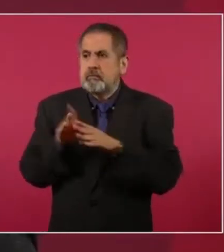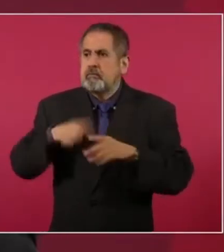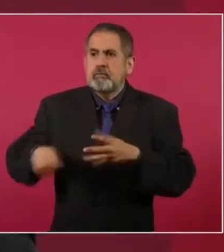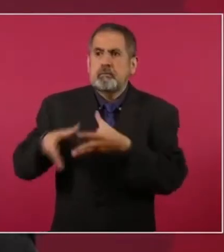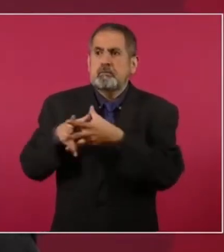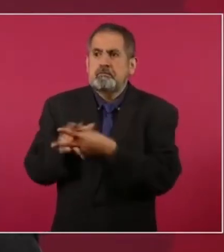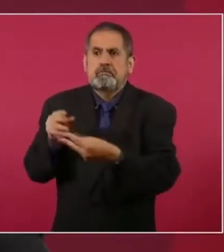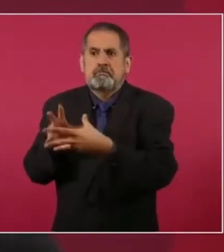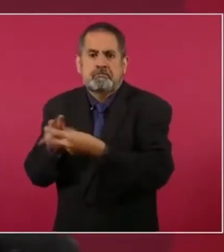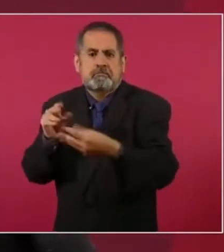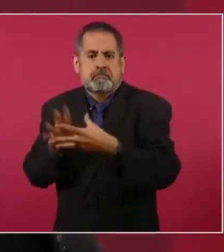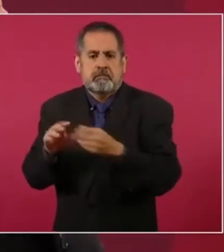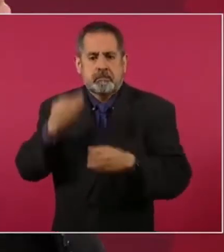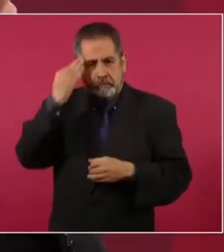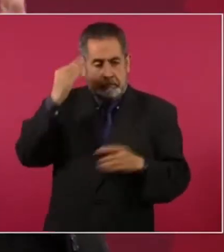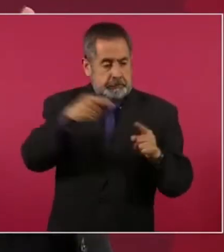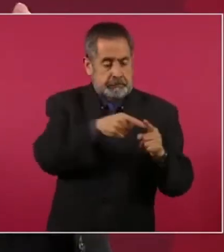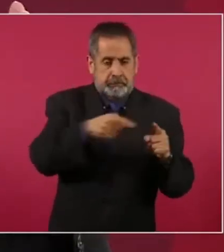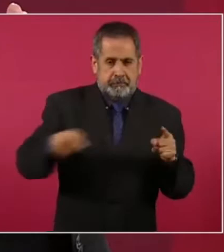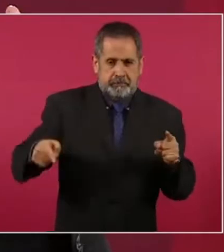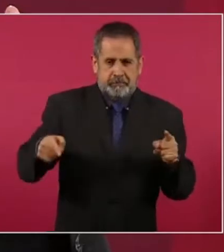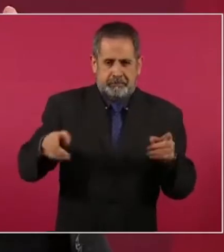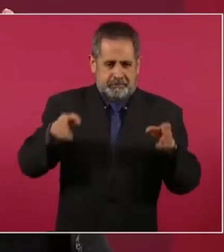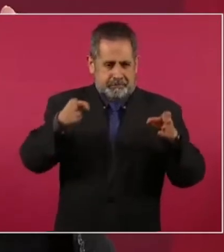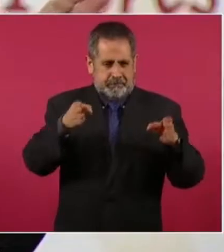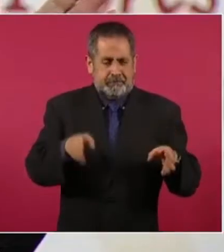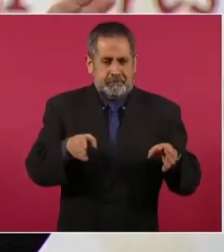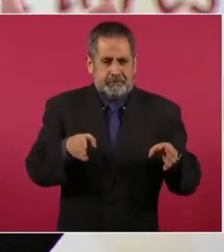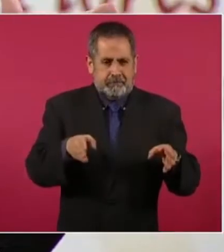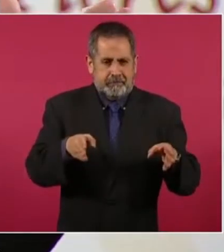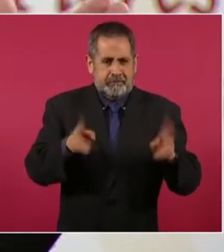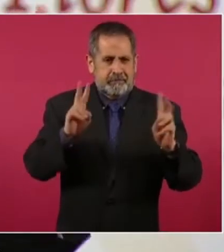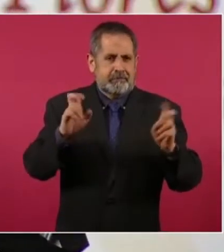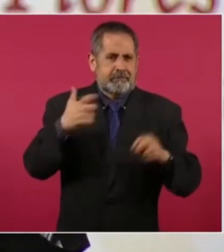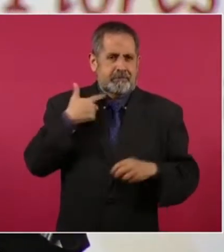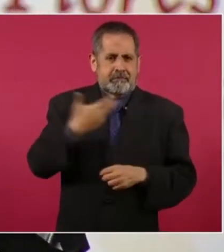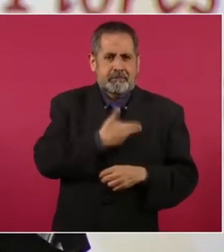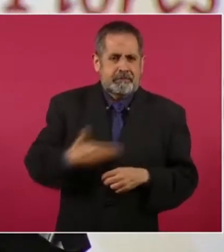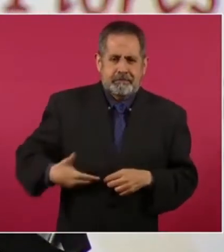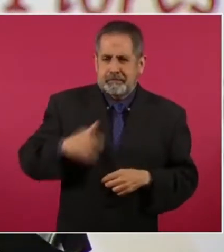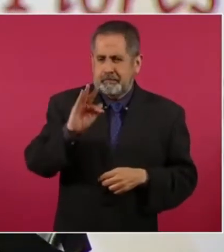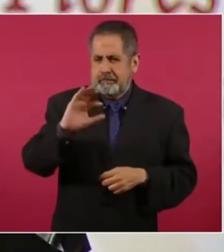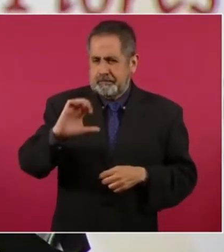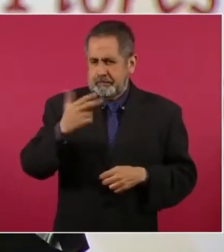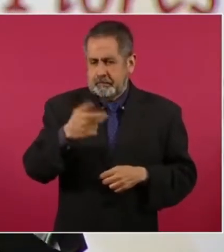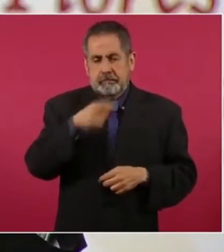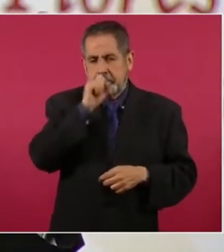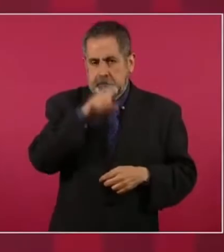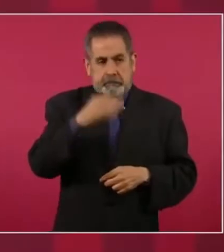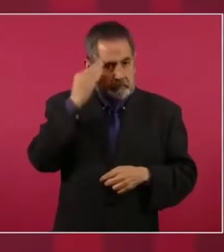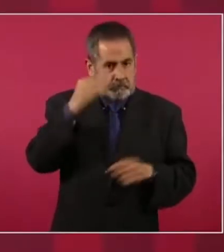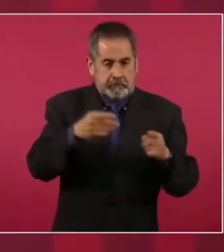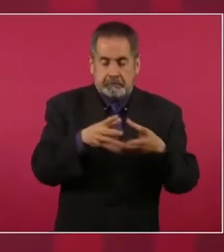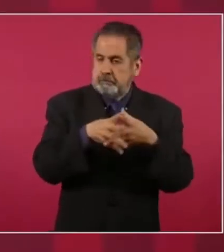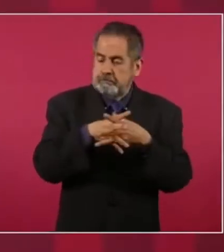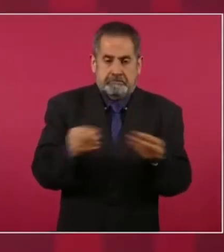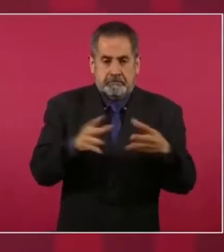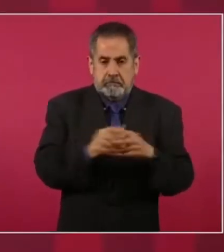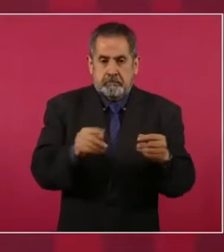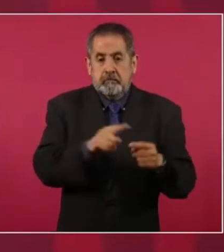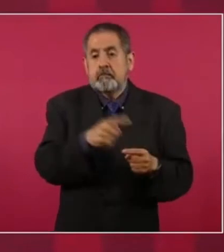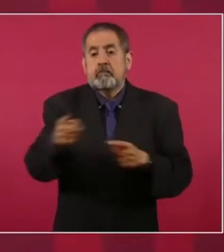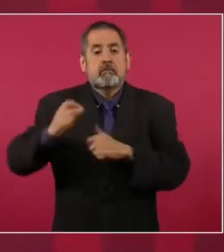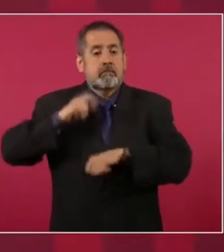desapariciones durante el periodo especialmente del expresidente Felipe Calderón, cuyo titular de la Secretaría de